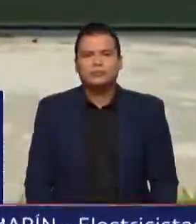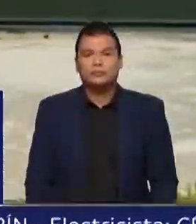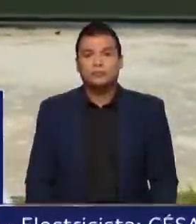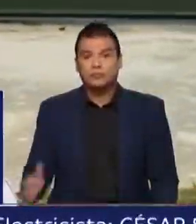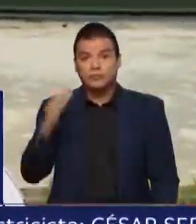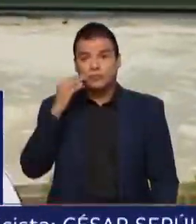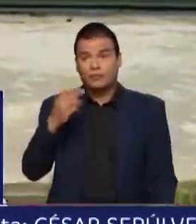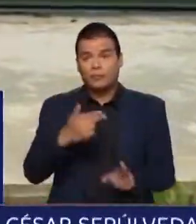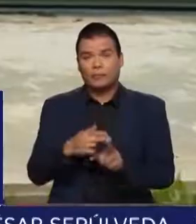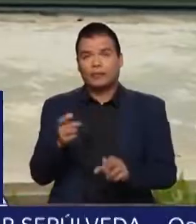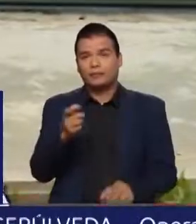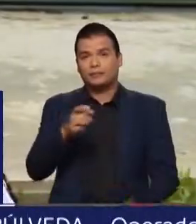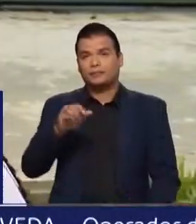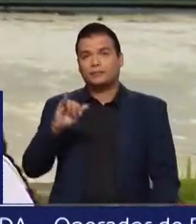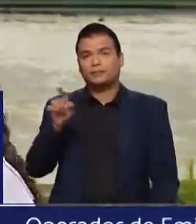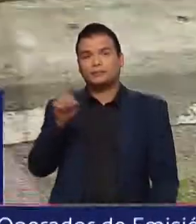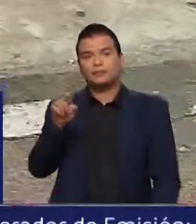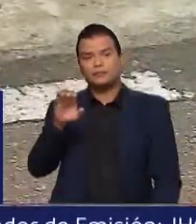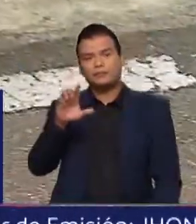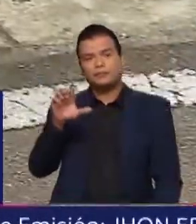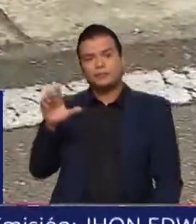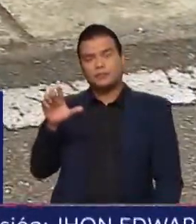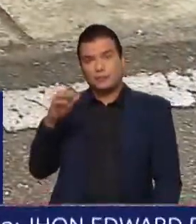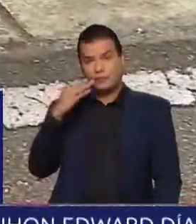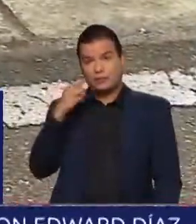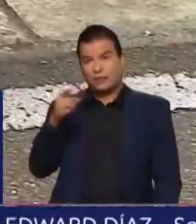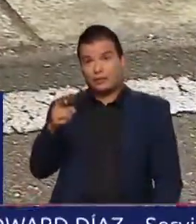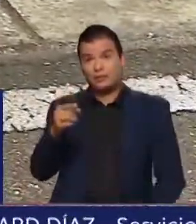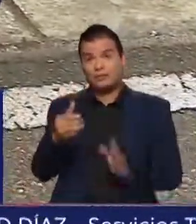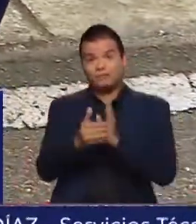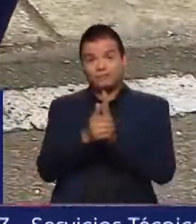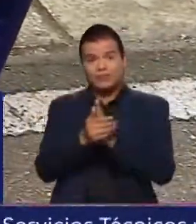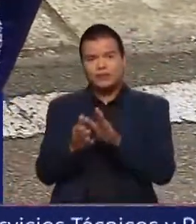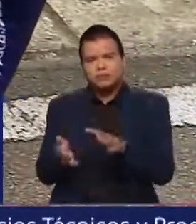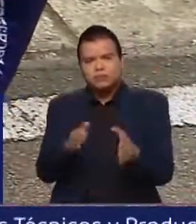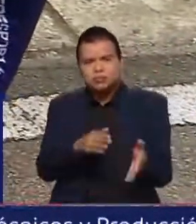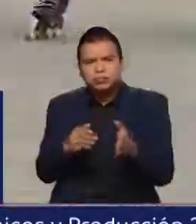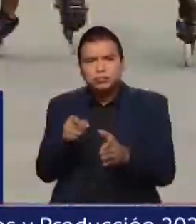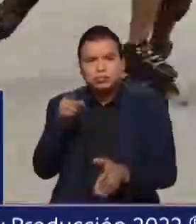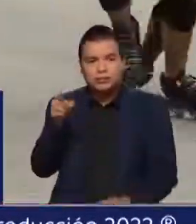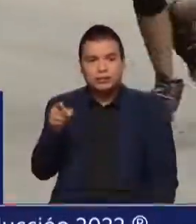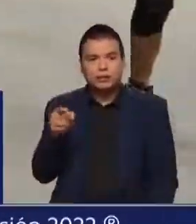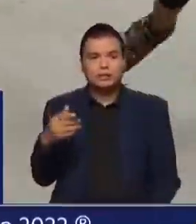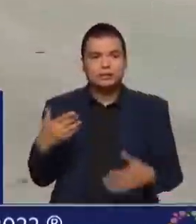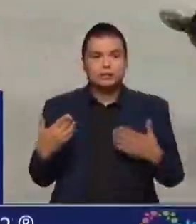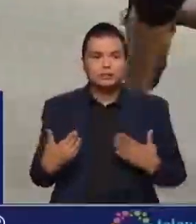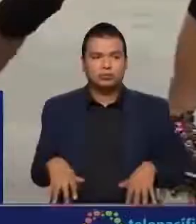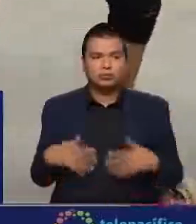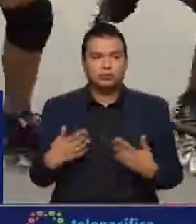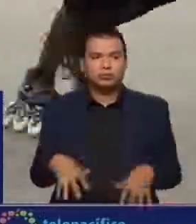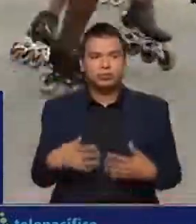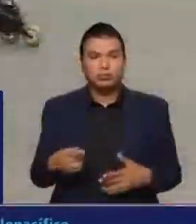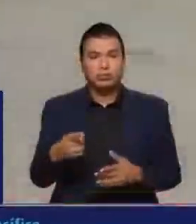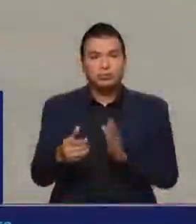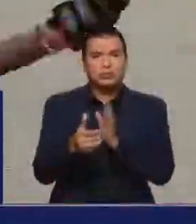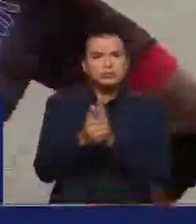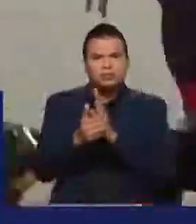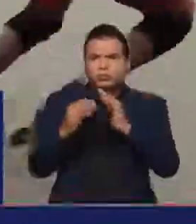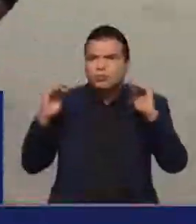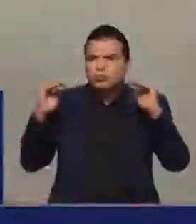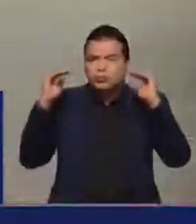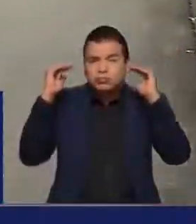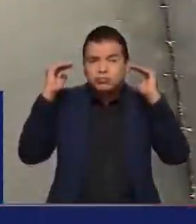Giselle Caicedo es una joven promesa del patinaje. A sus 12 años ostenta las mejores marcas nacionales de su